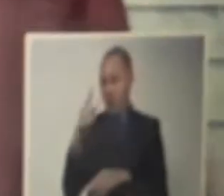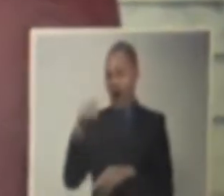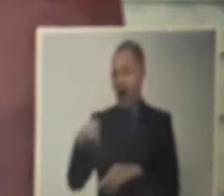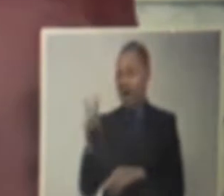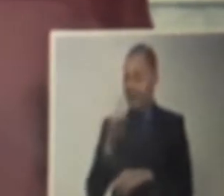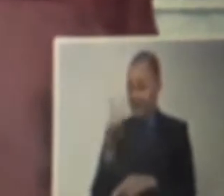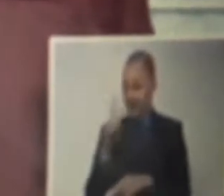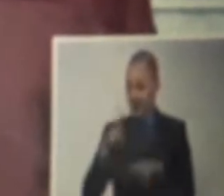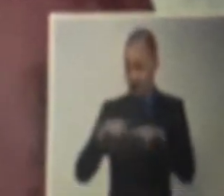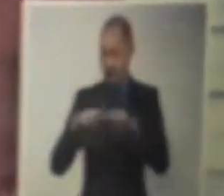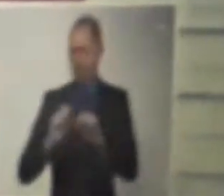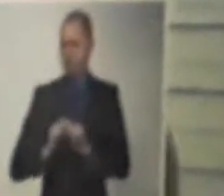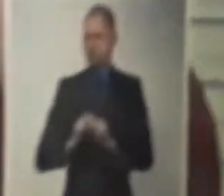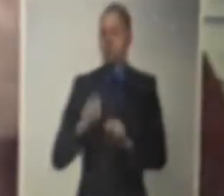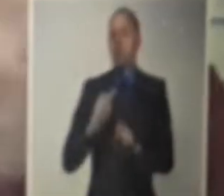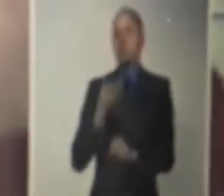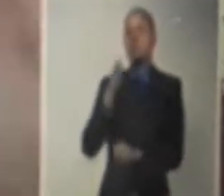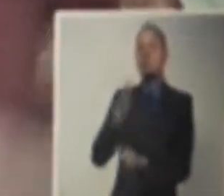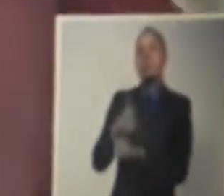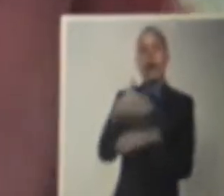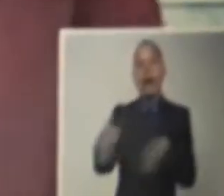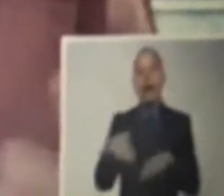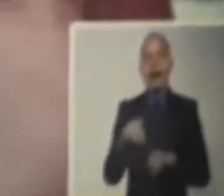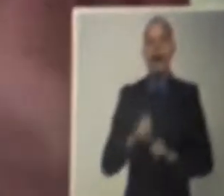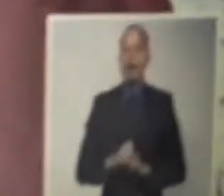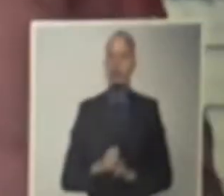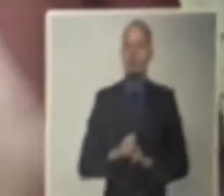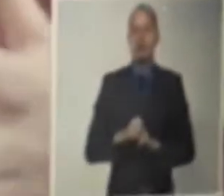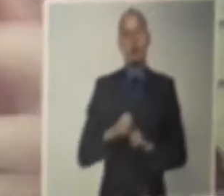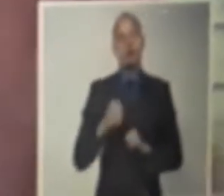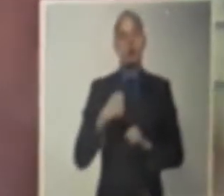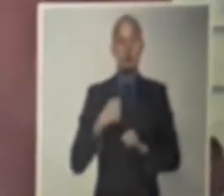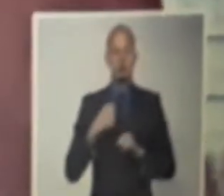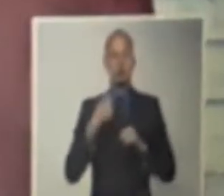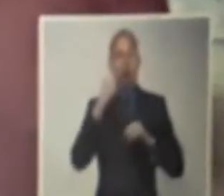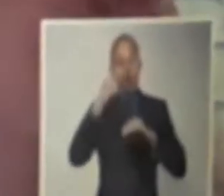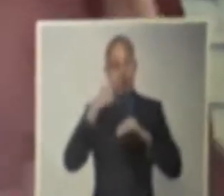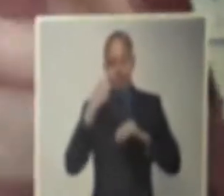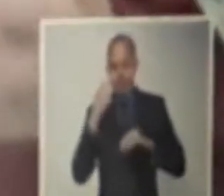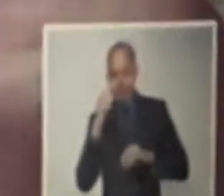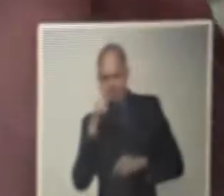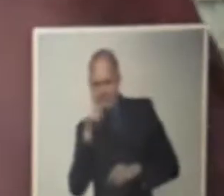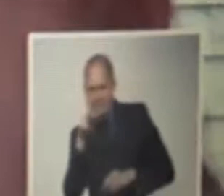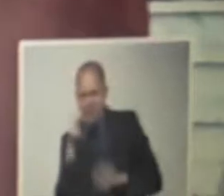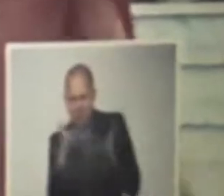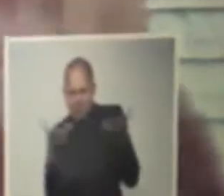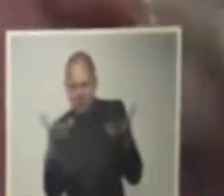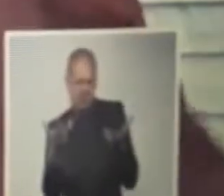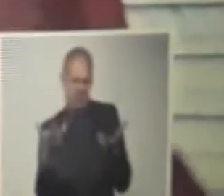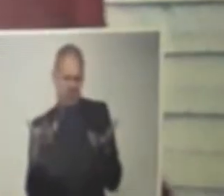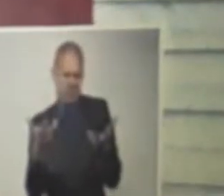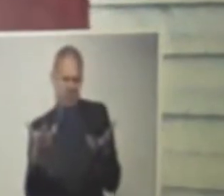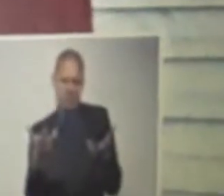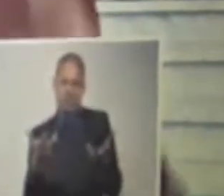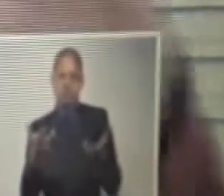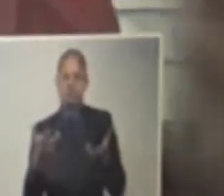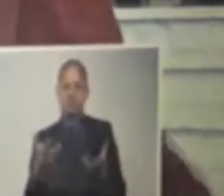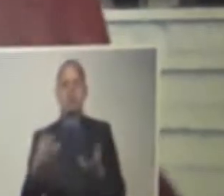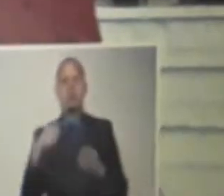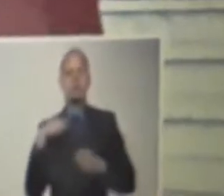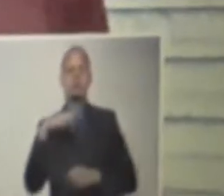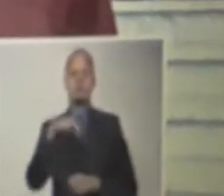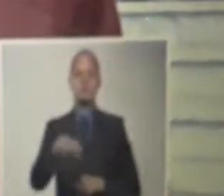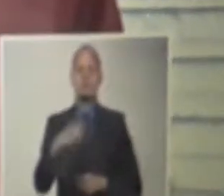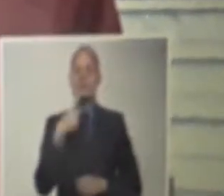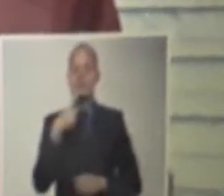que se retiraran, les aludí, aludí, lo han puesto ellos mismos en las redes, a lo riesgoso que es hoy estar en la calle, estar